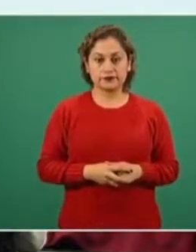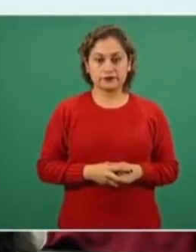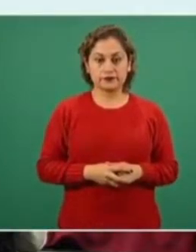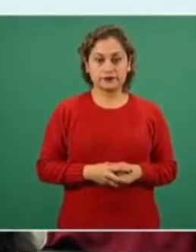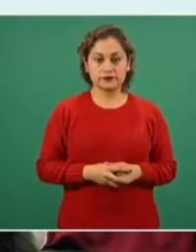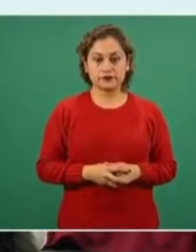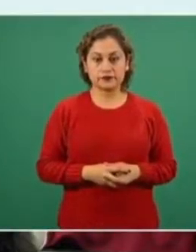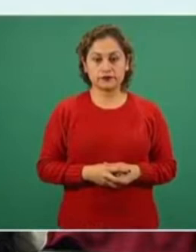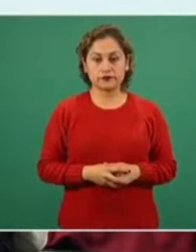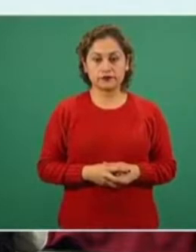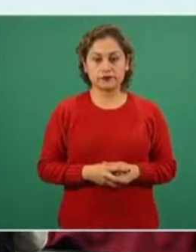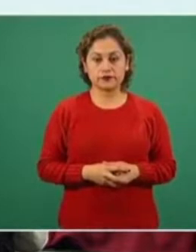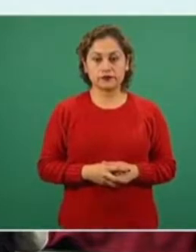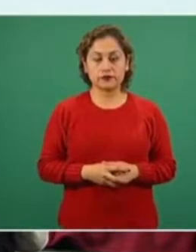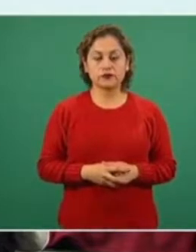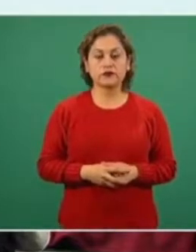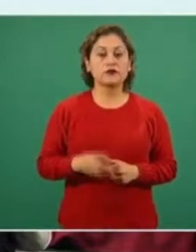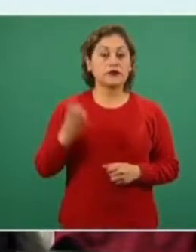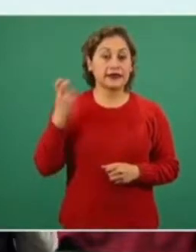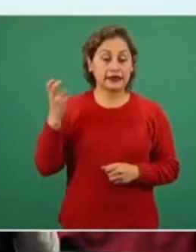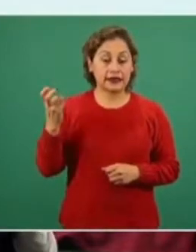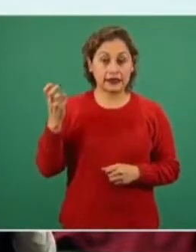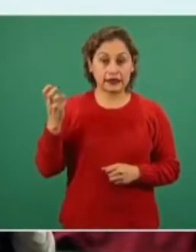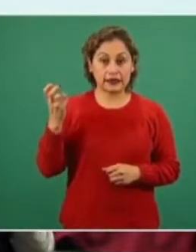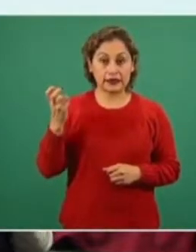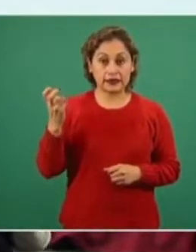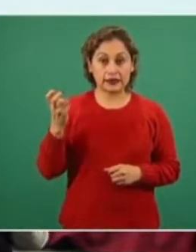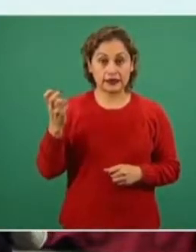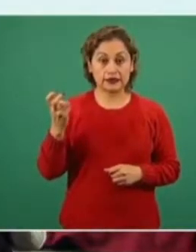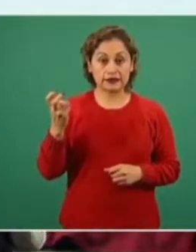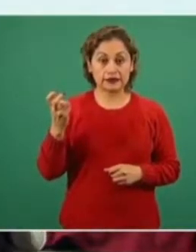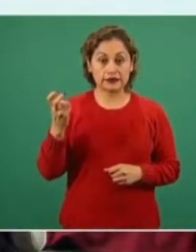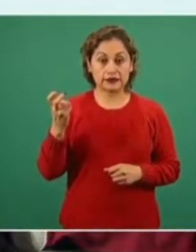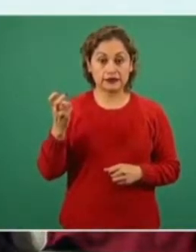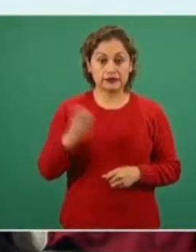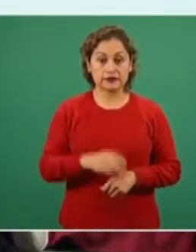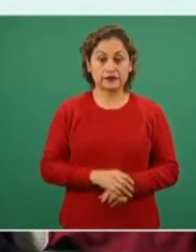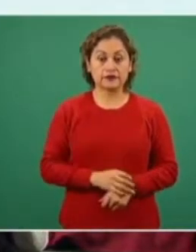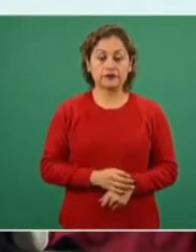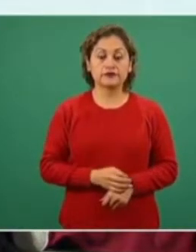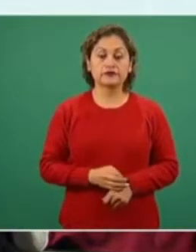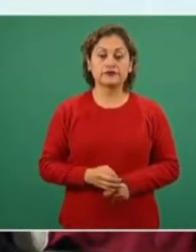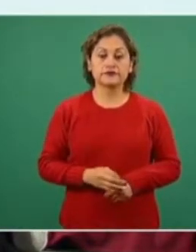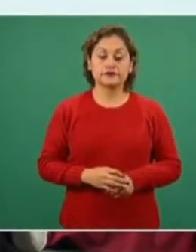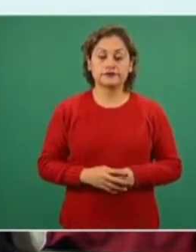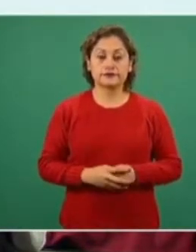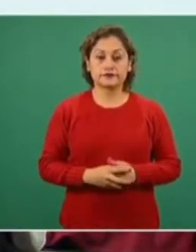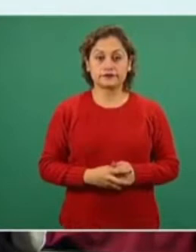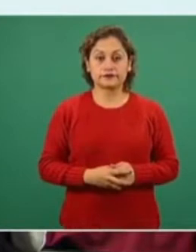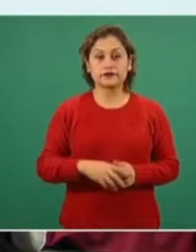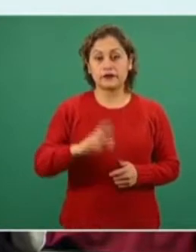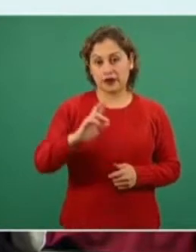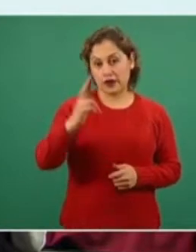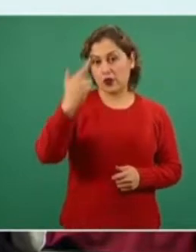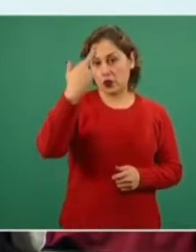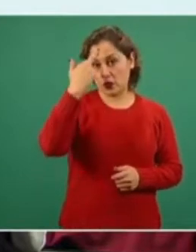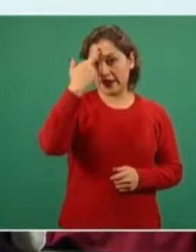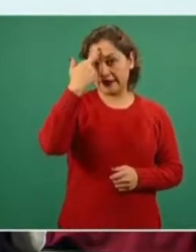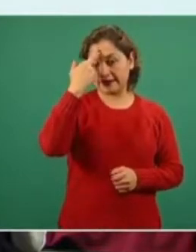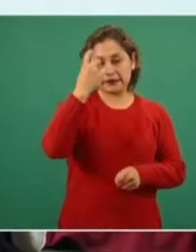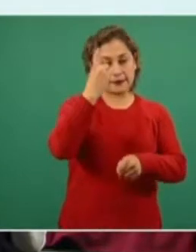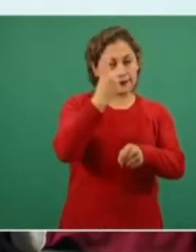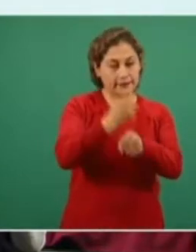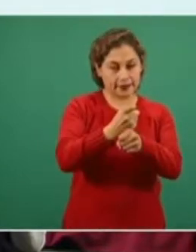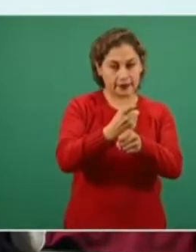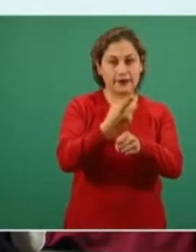Y de esta, aunque no tenemos aquí las aplicaciones, acuérdense que el primer día se aplicaron en tres